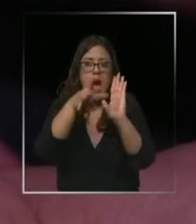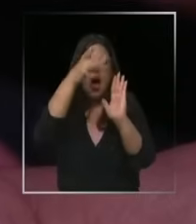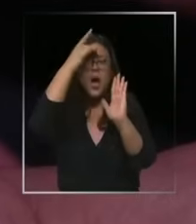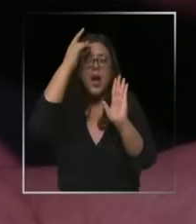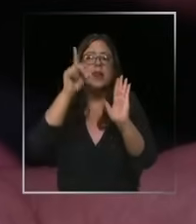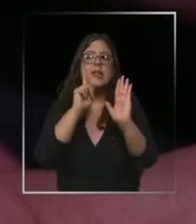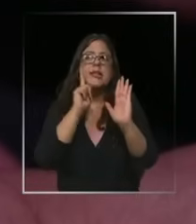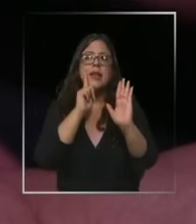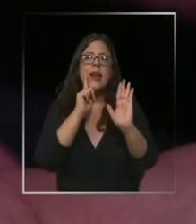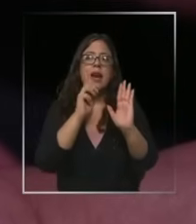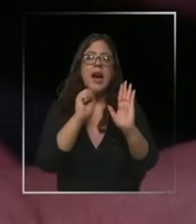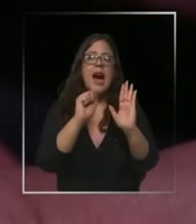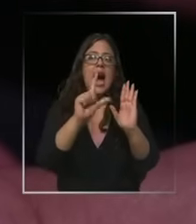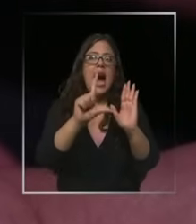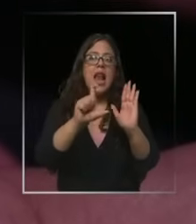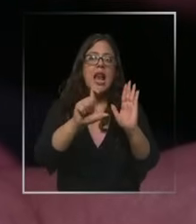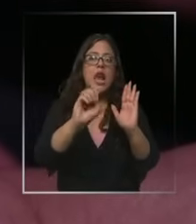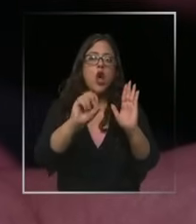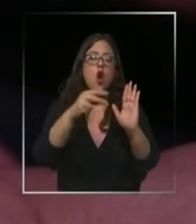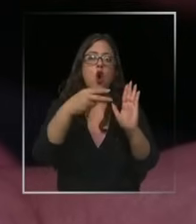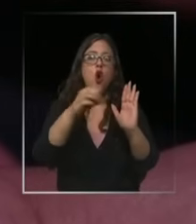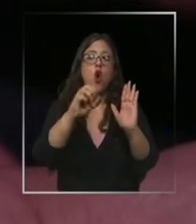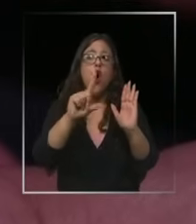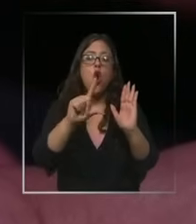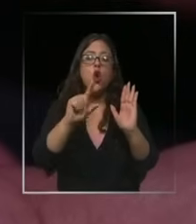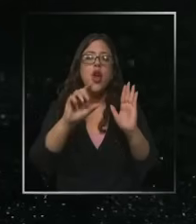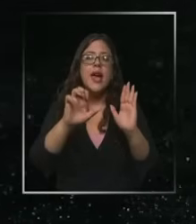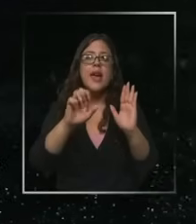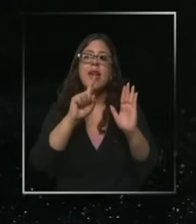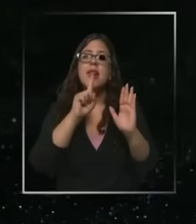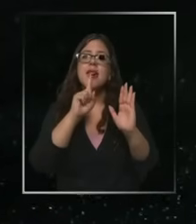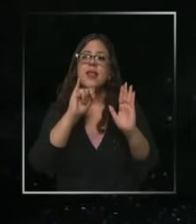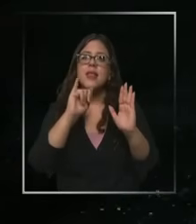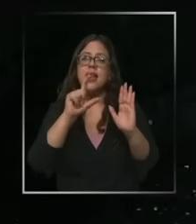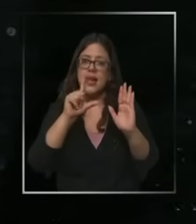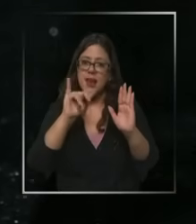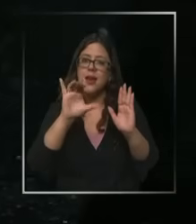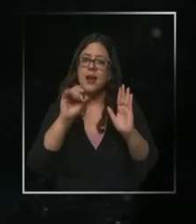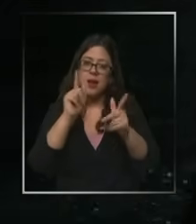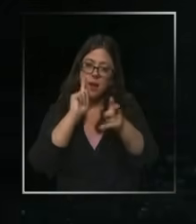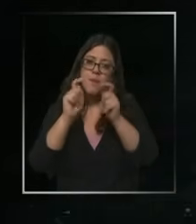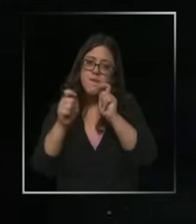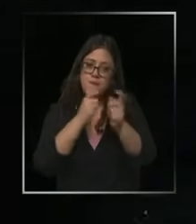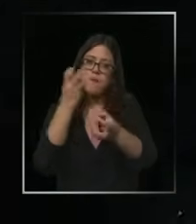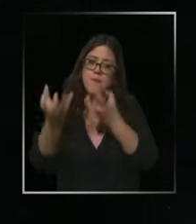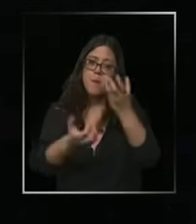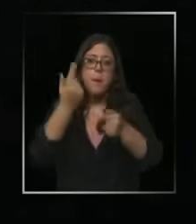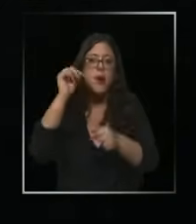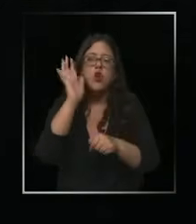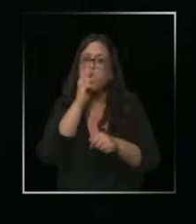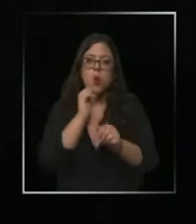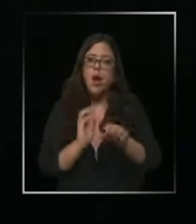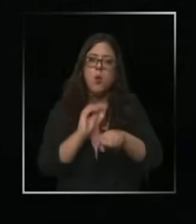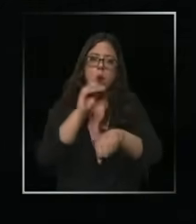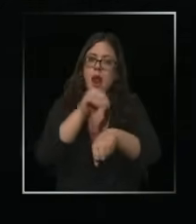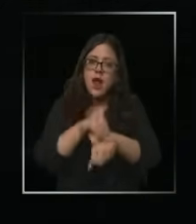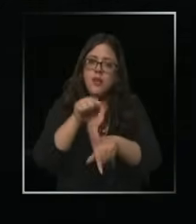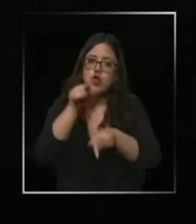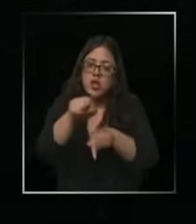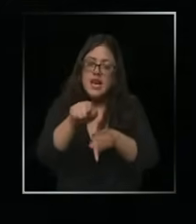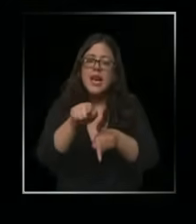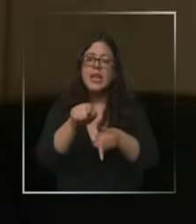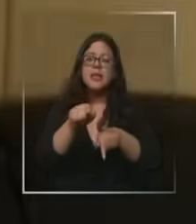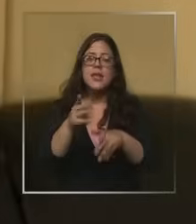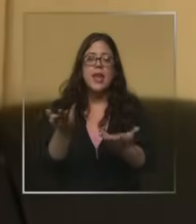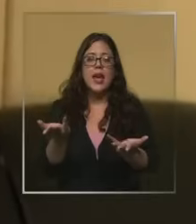que contiene alcohol etílico, un compuesto altamente inflamable. Sin embargo, no existe una advertencia de que el producto